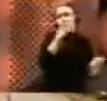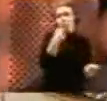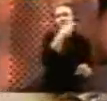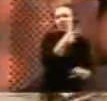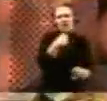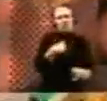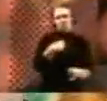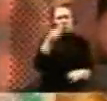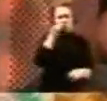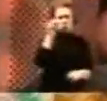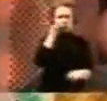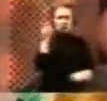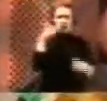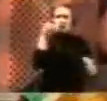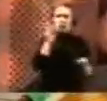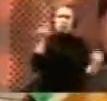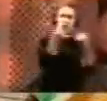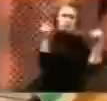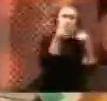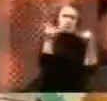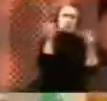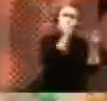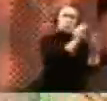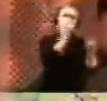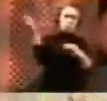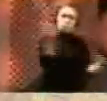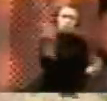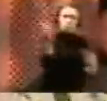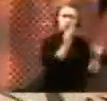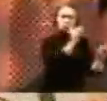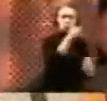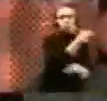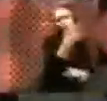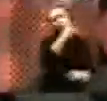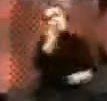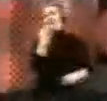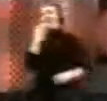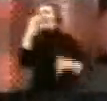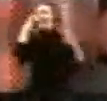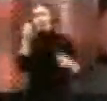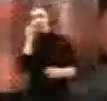quiere que todo turista solo subí la bici, te he visto, no me acuerdo.